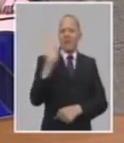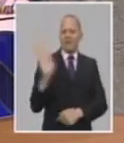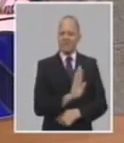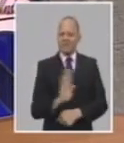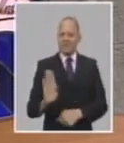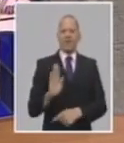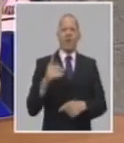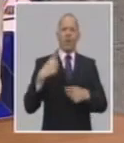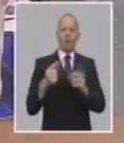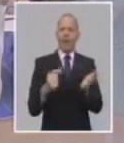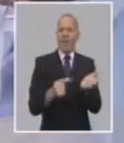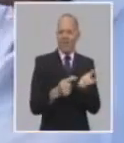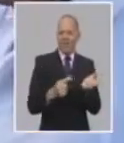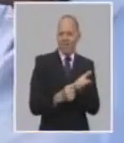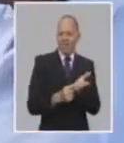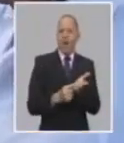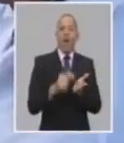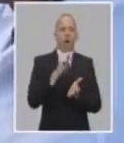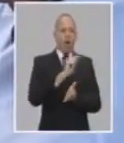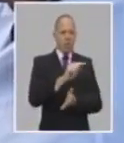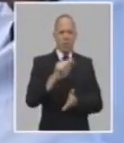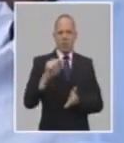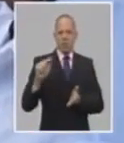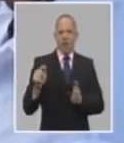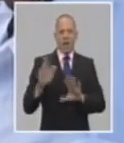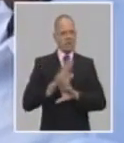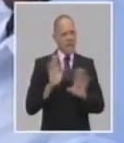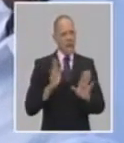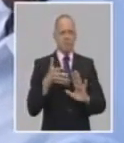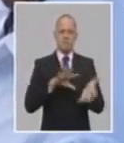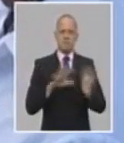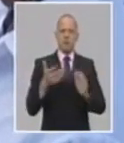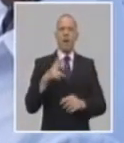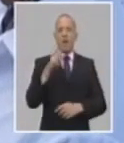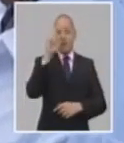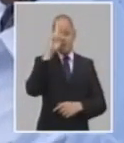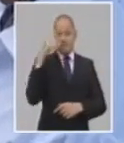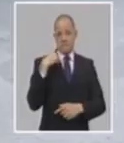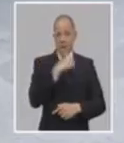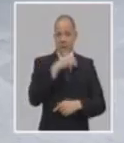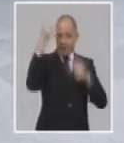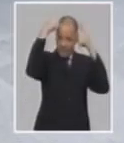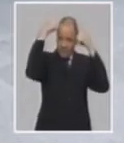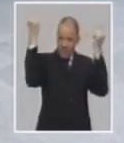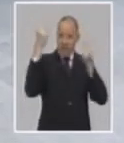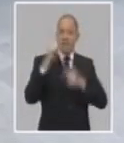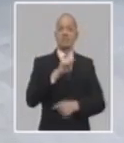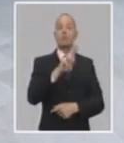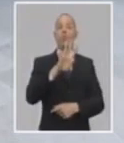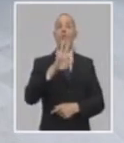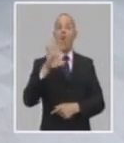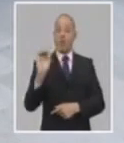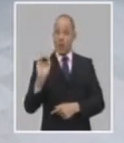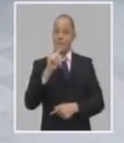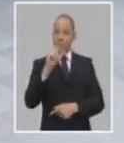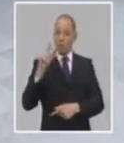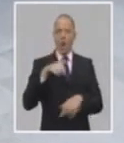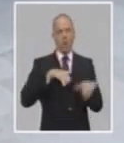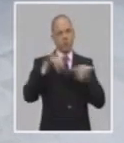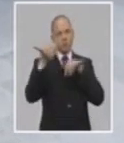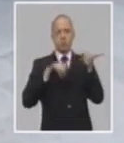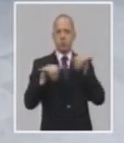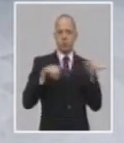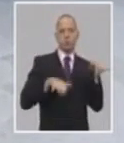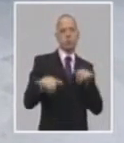que integra más de 340 profesionales entre médicos y enfermeras. Y oía cómo llamaba el doctor